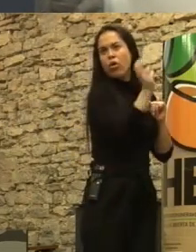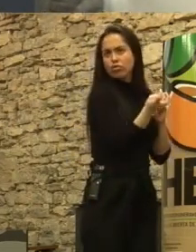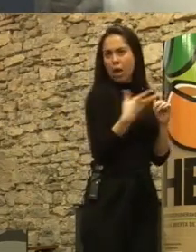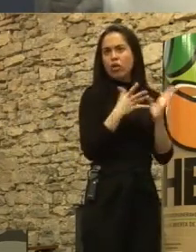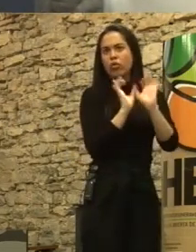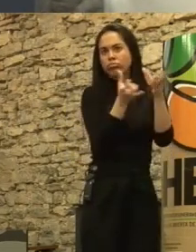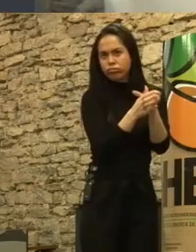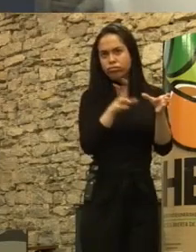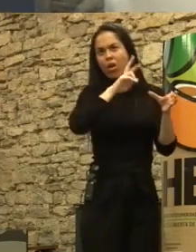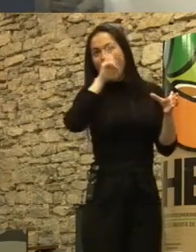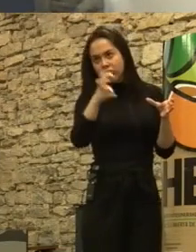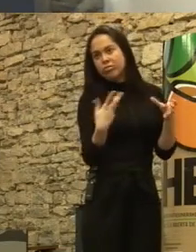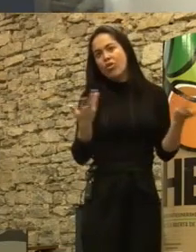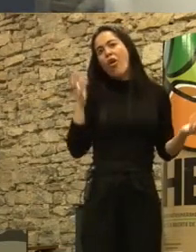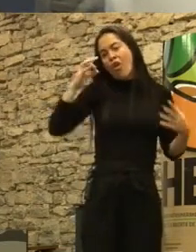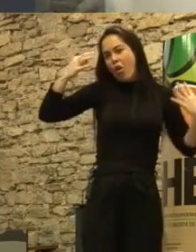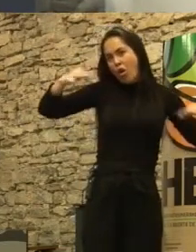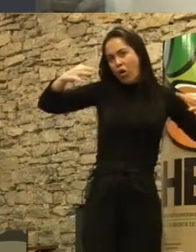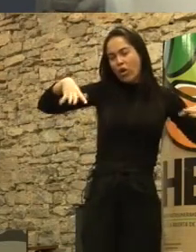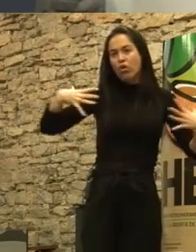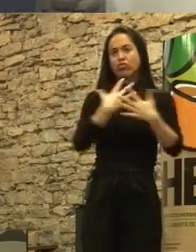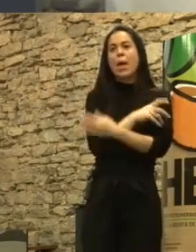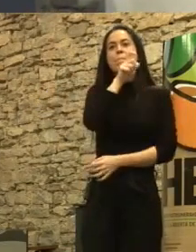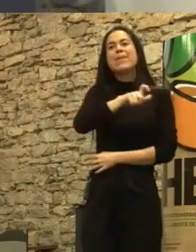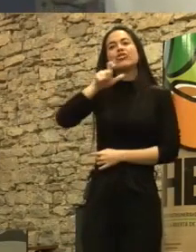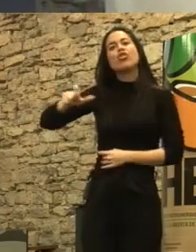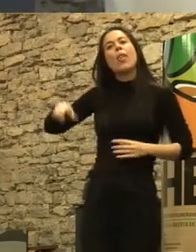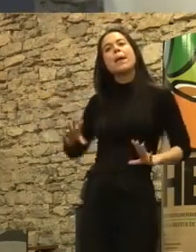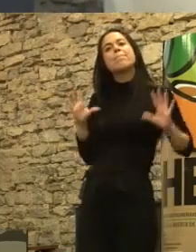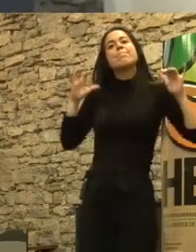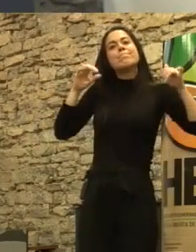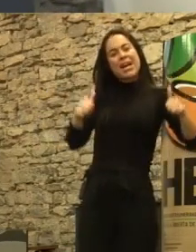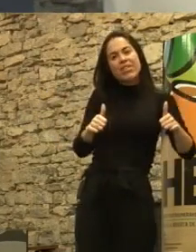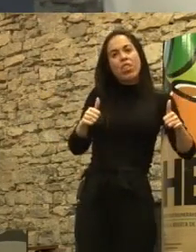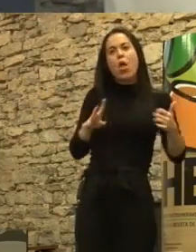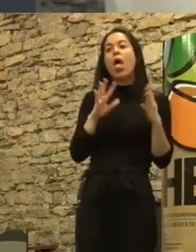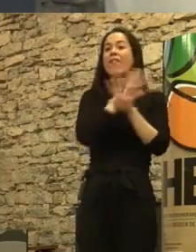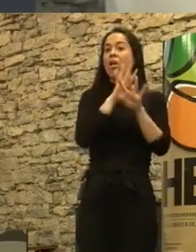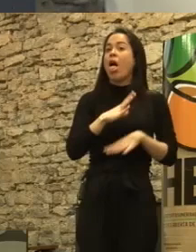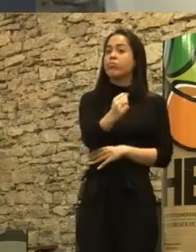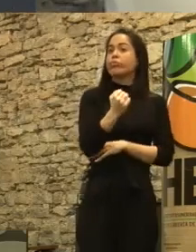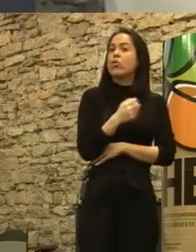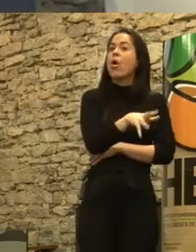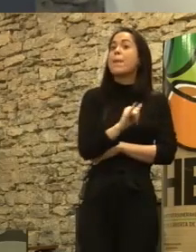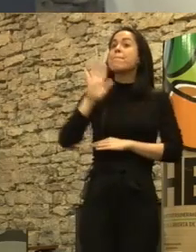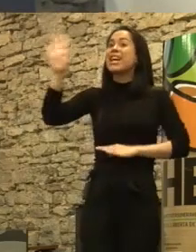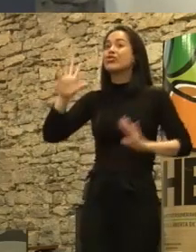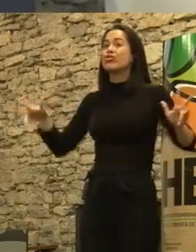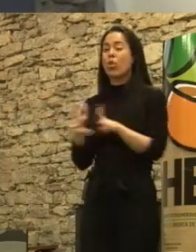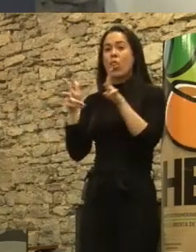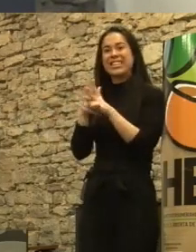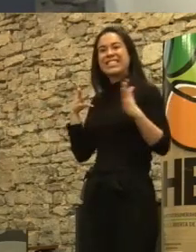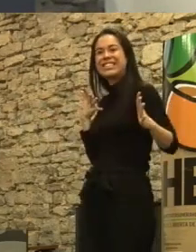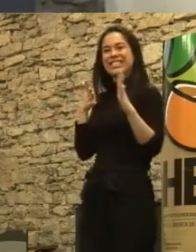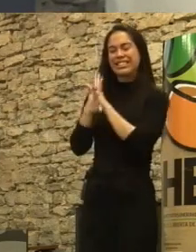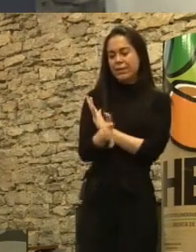emprendedores sociales realmente son tales porque son capaces de conectar con comunidades. Y sociales significa que en lugar que medir